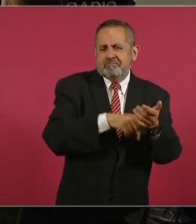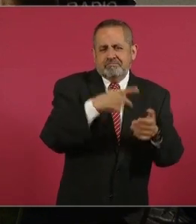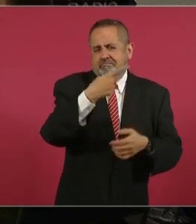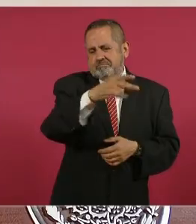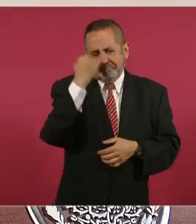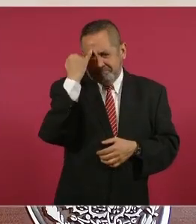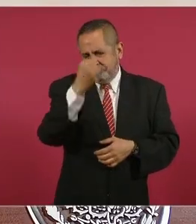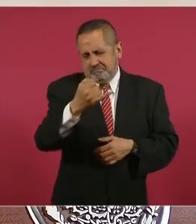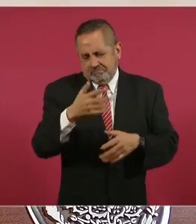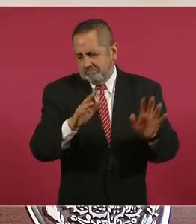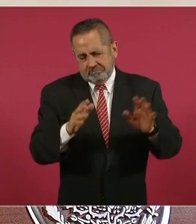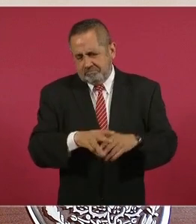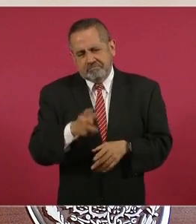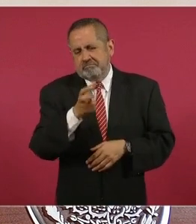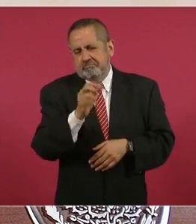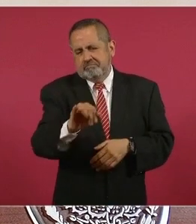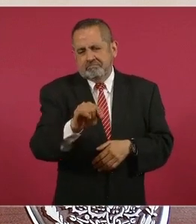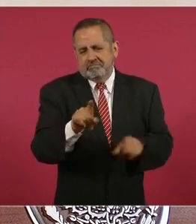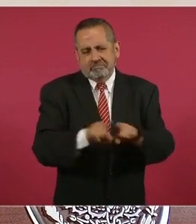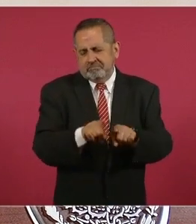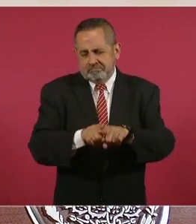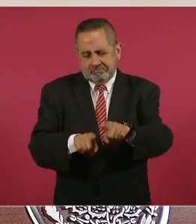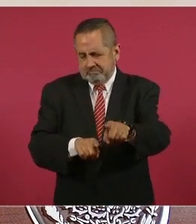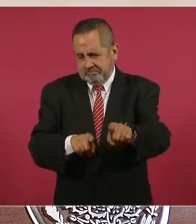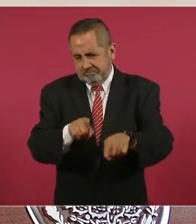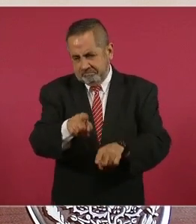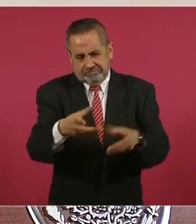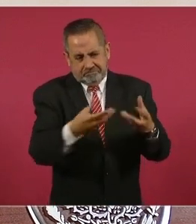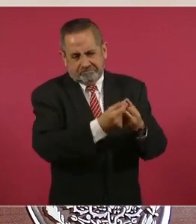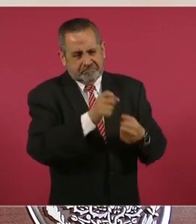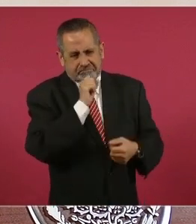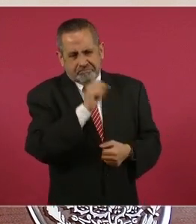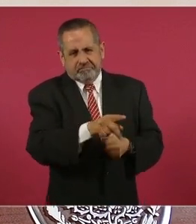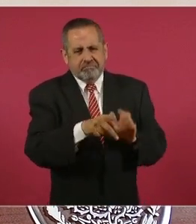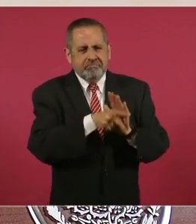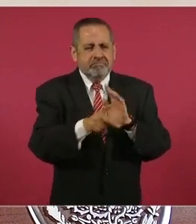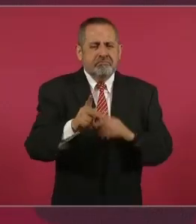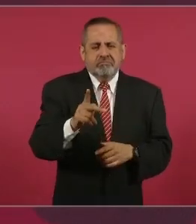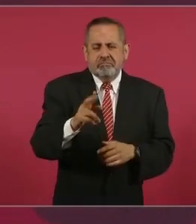porque así son también los del proceso.